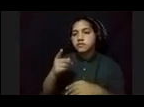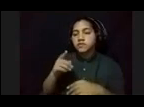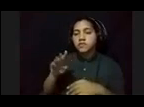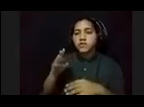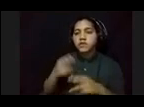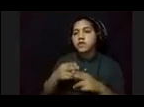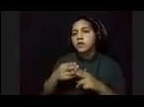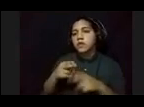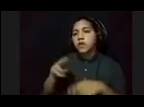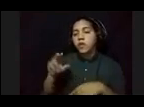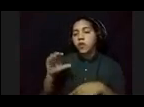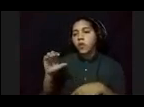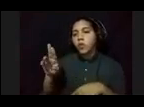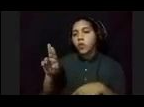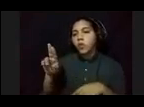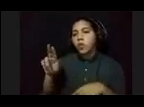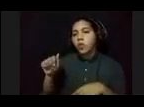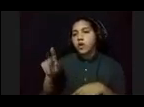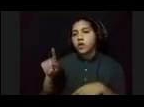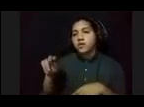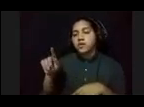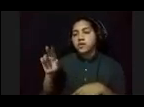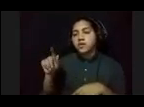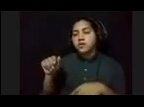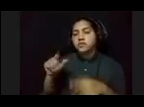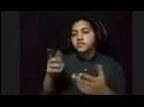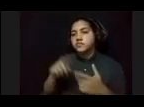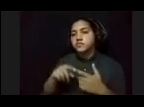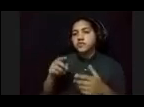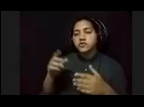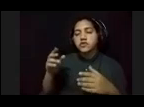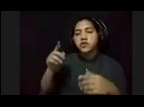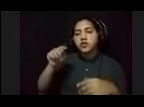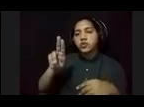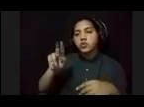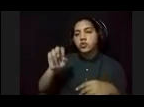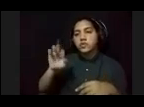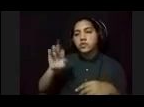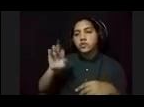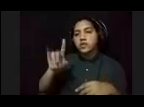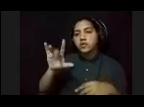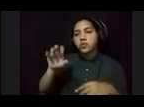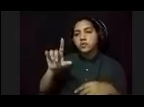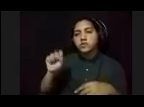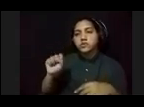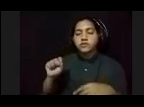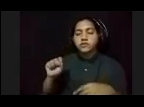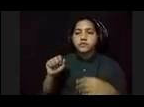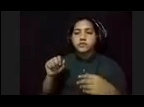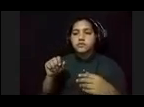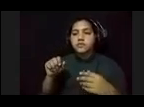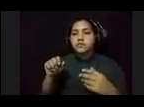cuarentenario o tuberculosos. Como bien expresa su nombre, su propósito fue albergar